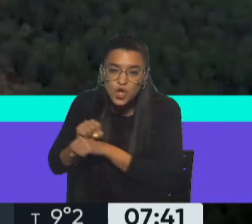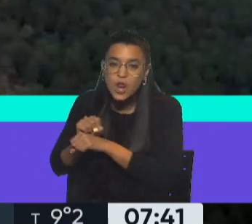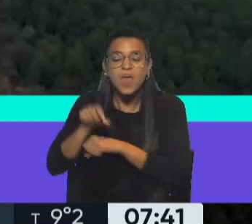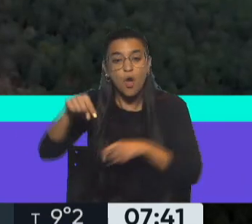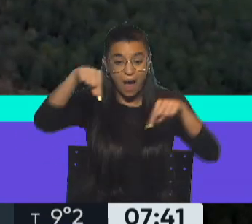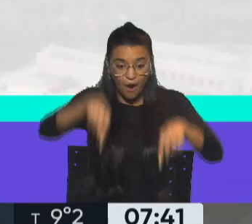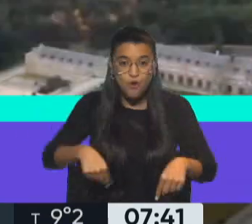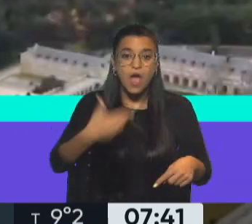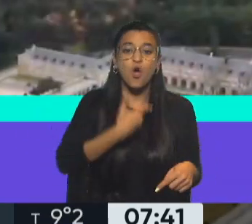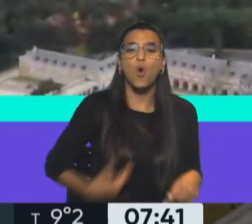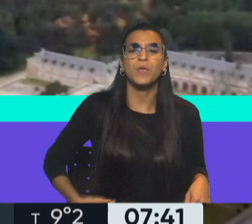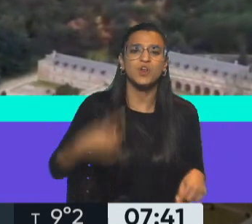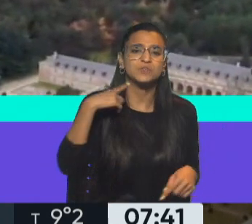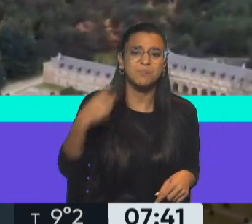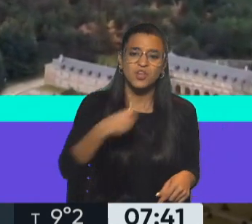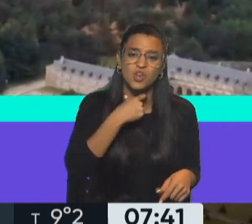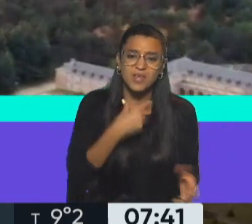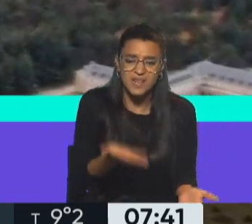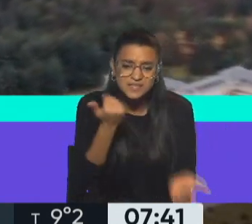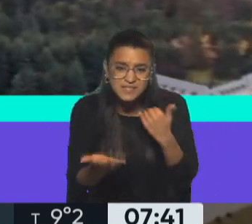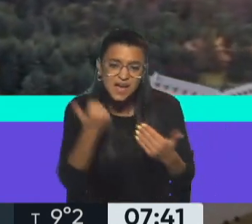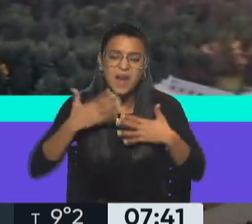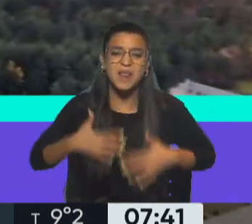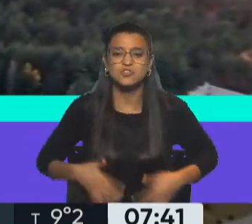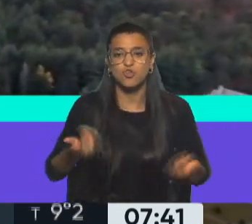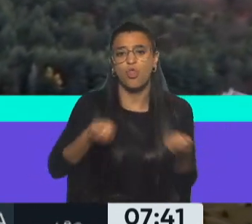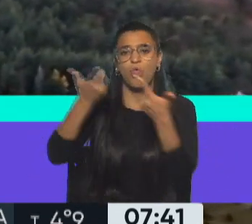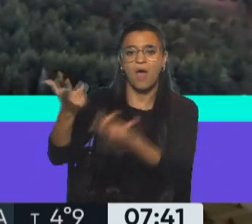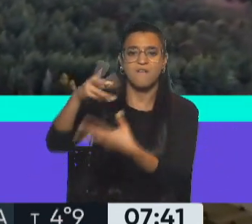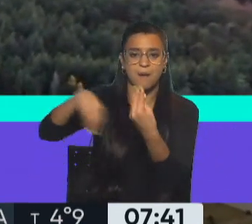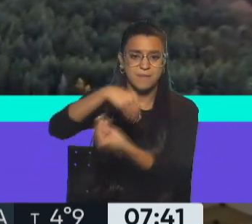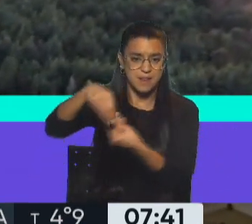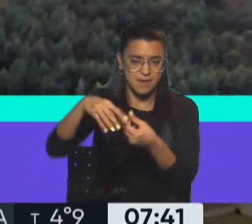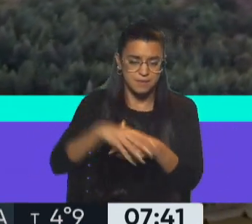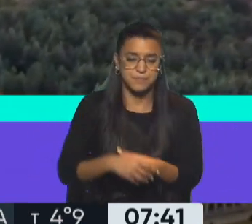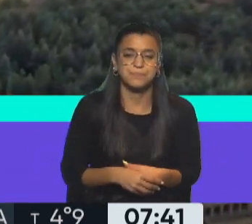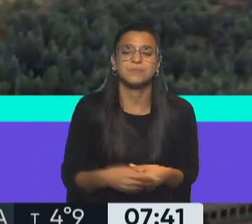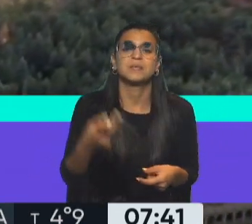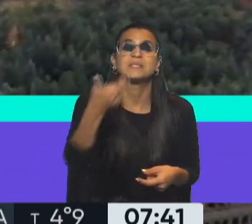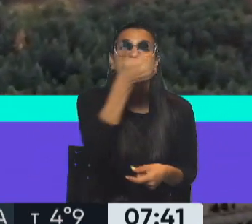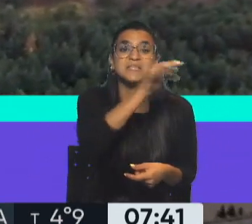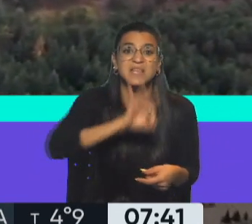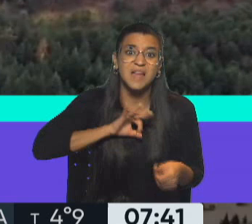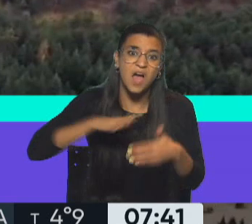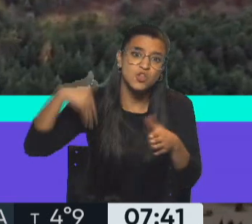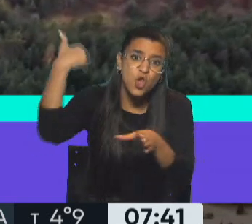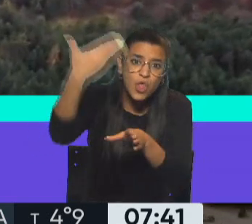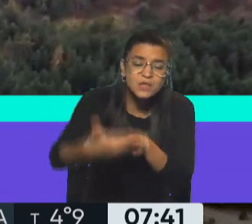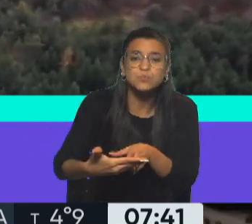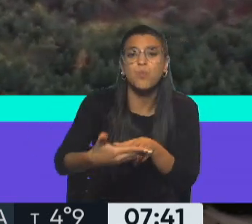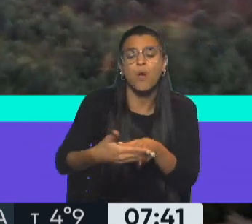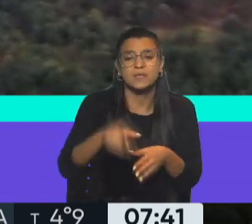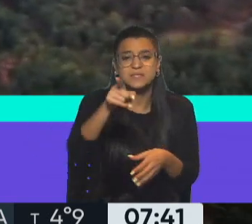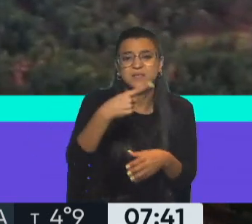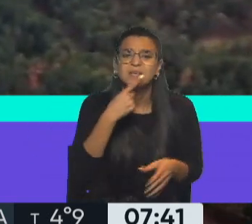gobierno español pretende recuperar sus restos y entregárselos a sus familias. Más de 60 años después de los traslados,